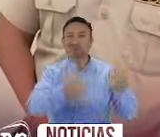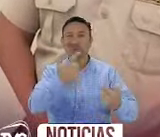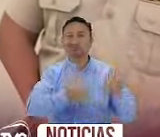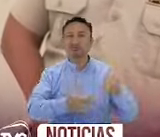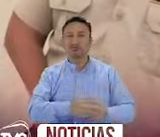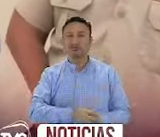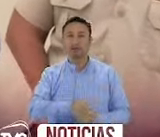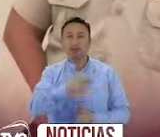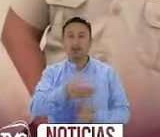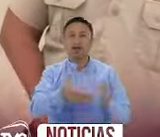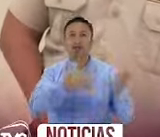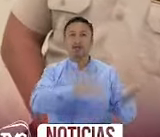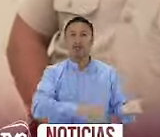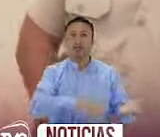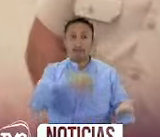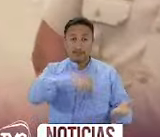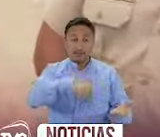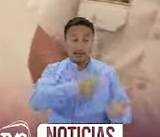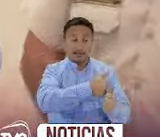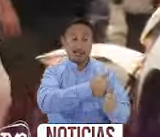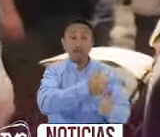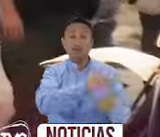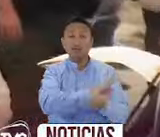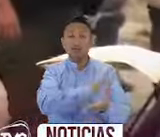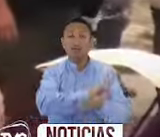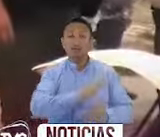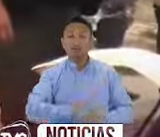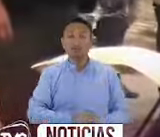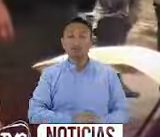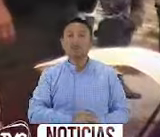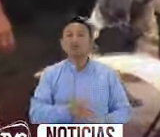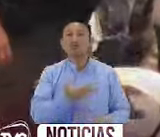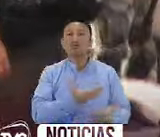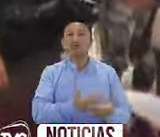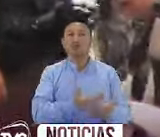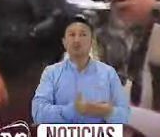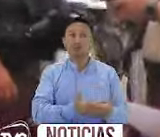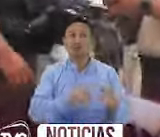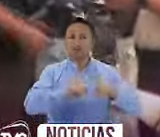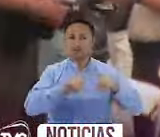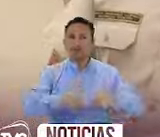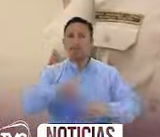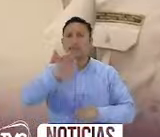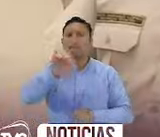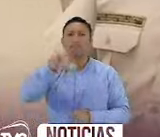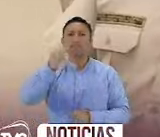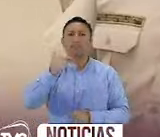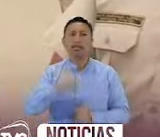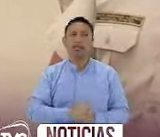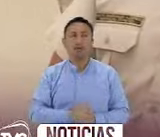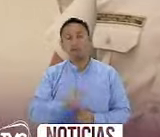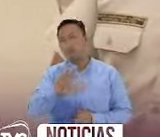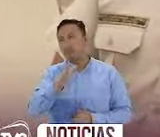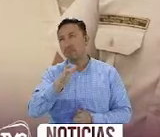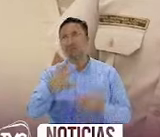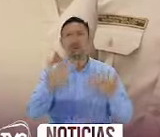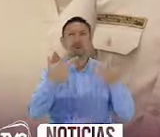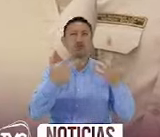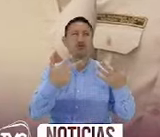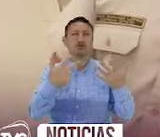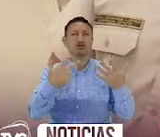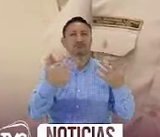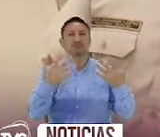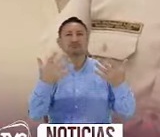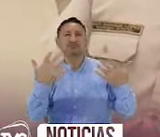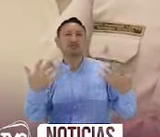el asesinato aquí en las puertas de la escuela. En el lugar se levantaron varios indicios balísticos. Más o menos 8 a 10 indicios